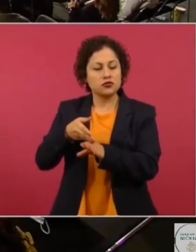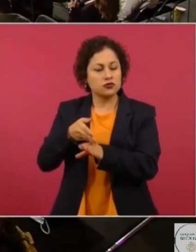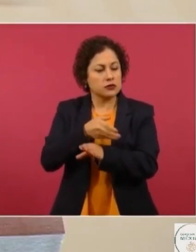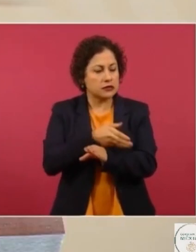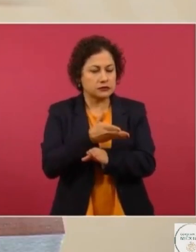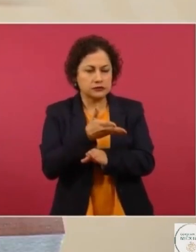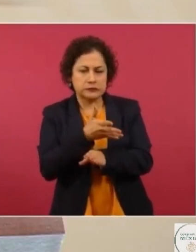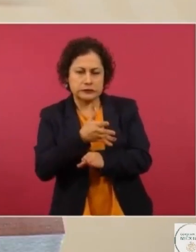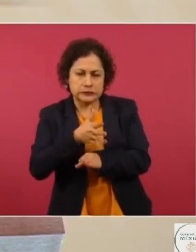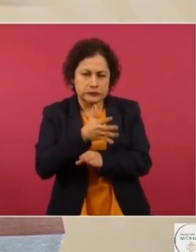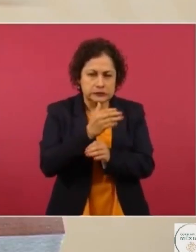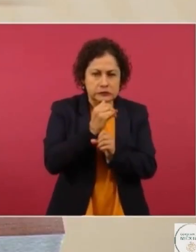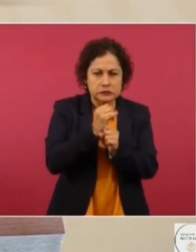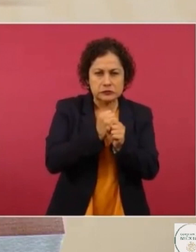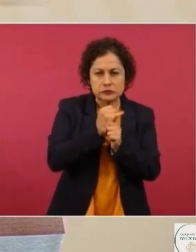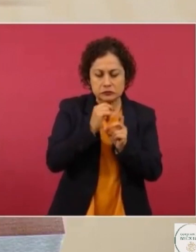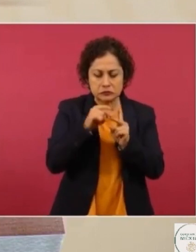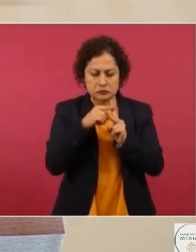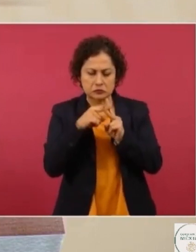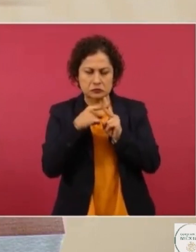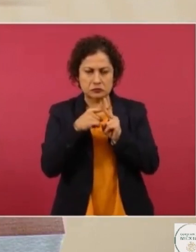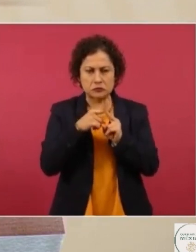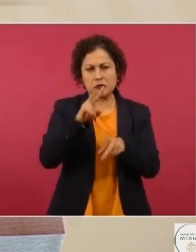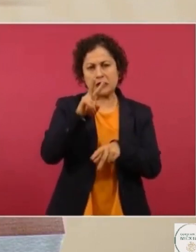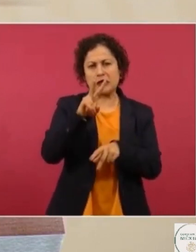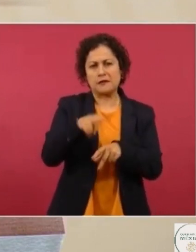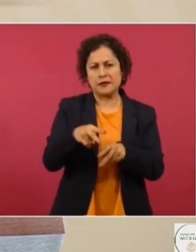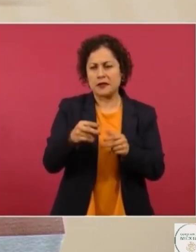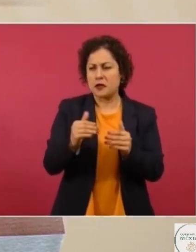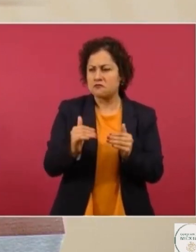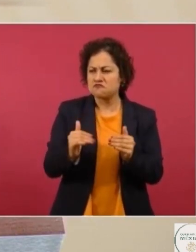resultado, fallamos por muy poquito.